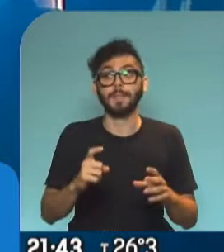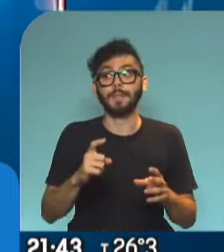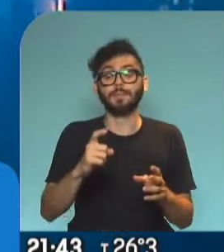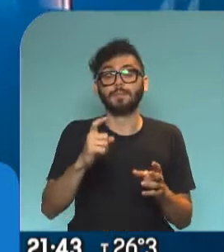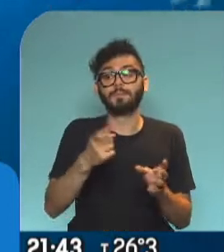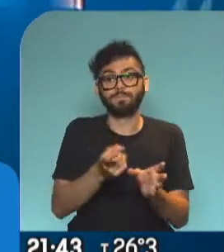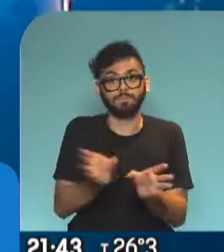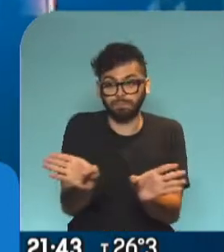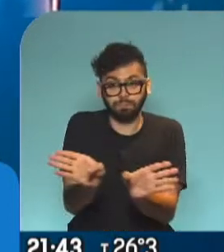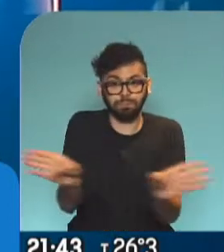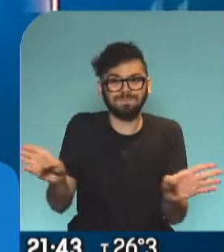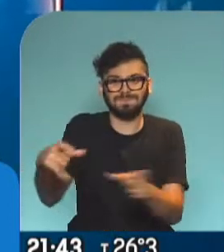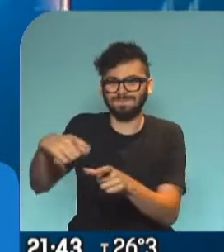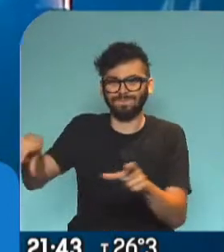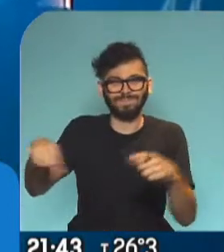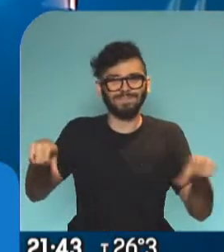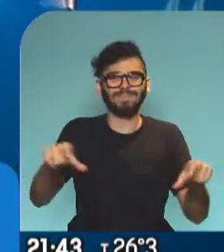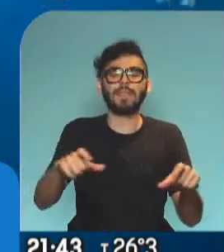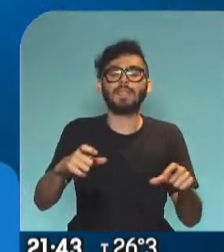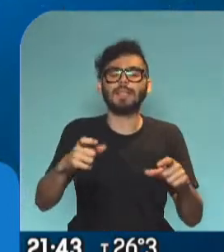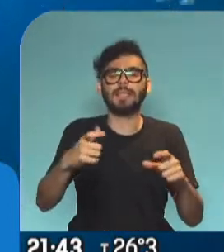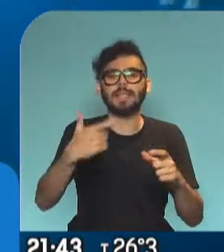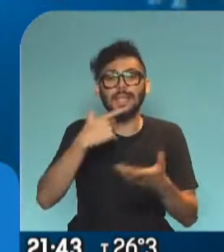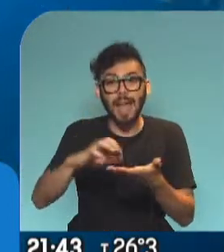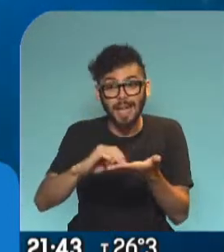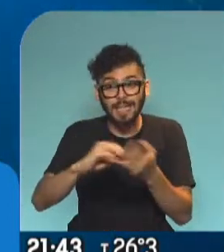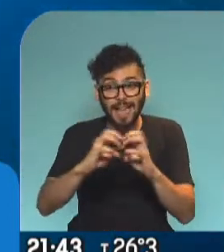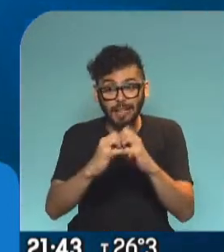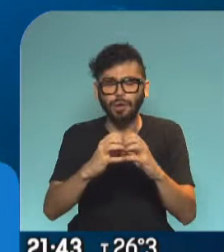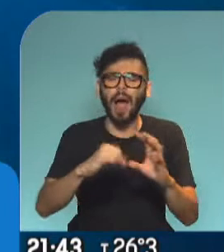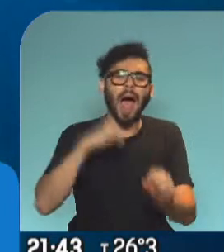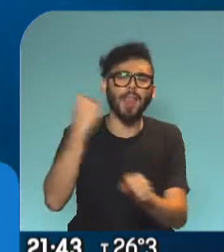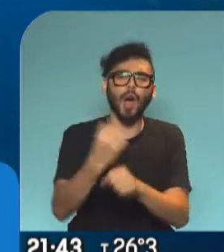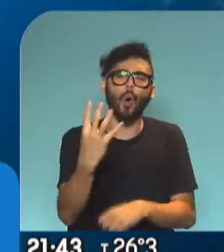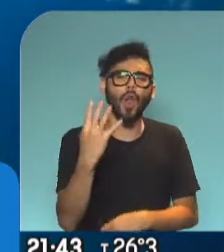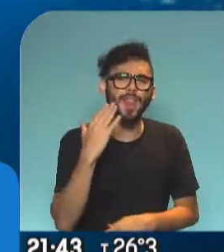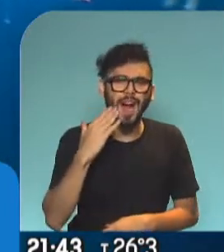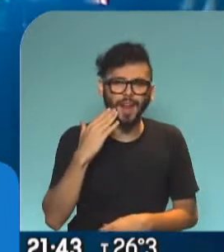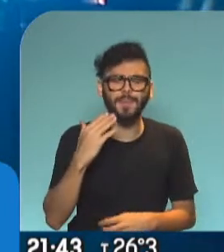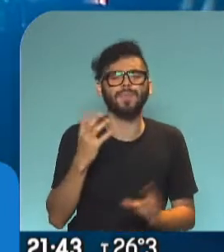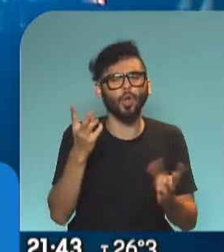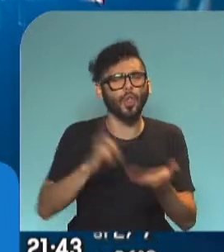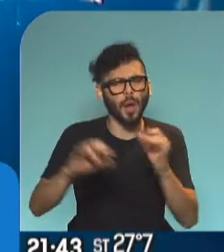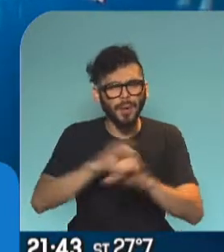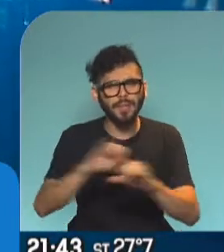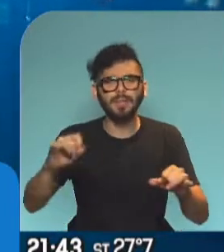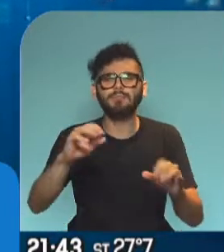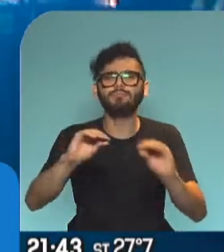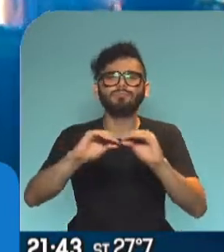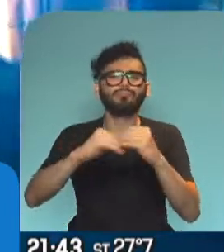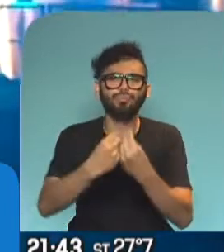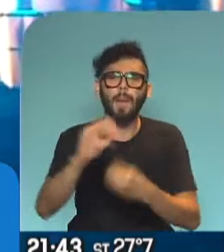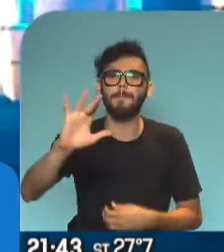va a comenzar a las 16 horas y aproximadamente, vuelvo a repetir, estaría finalizando